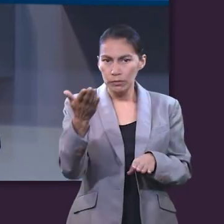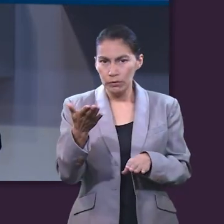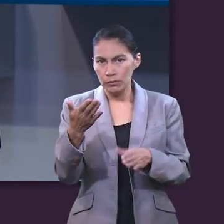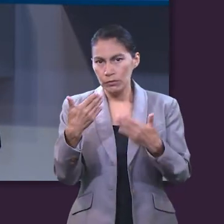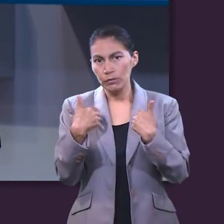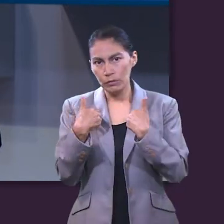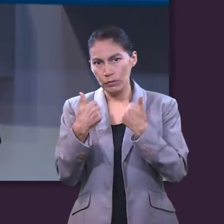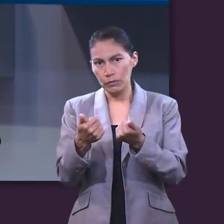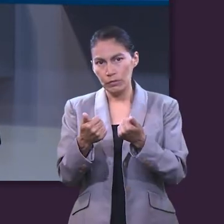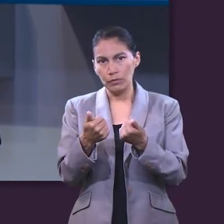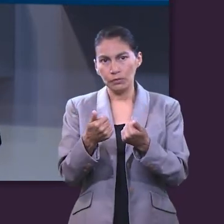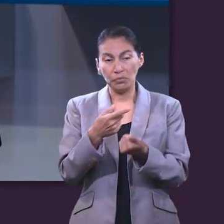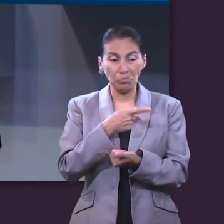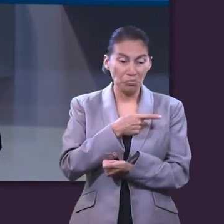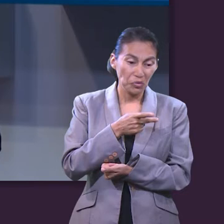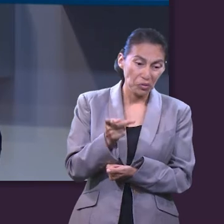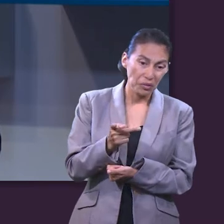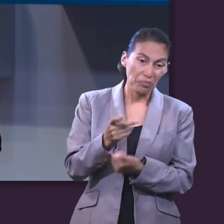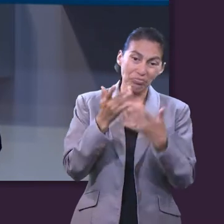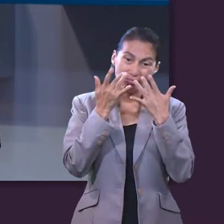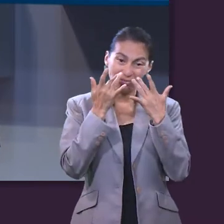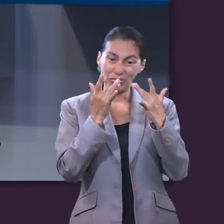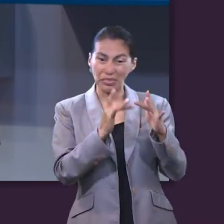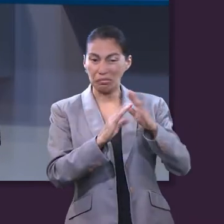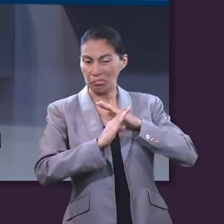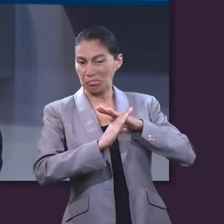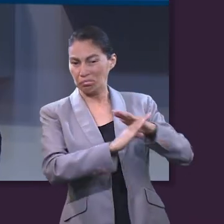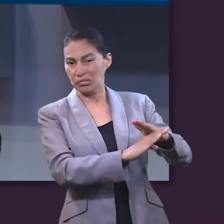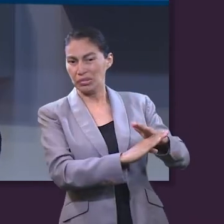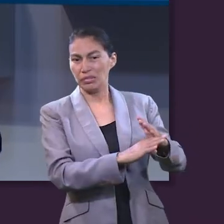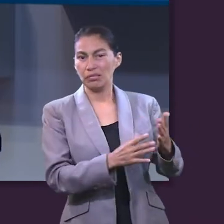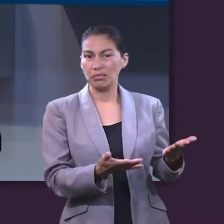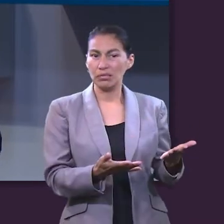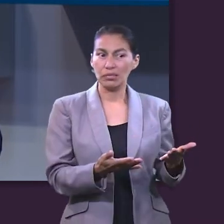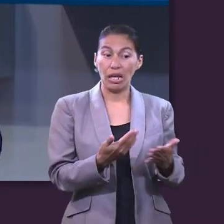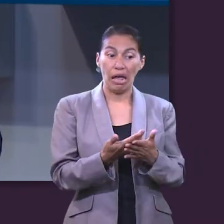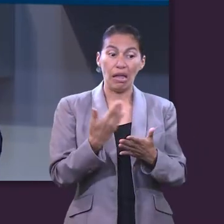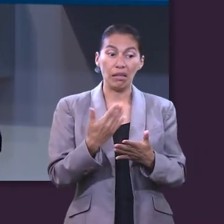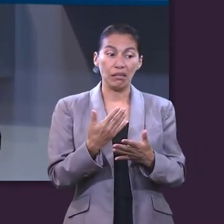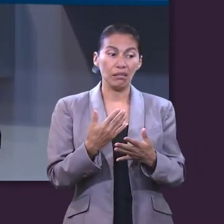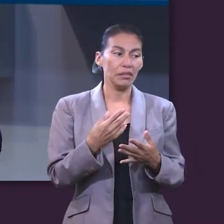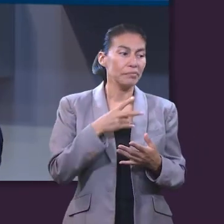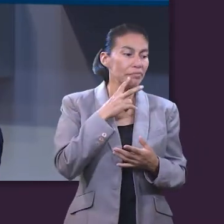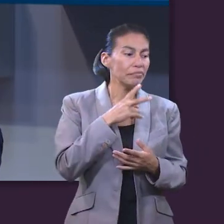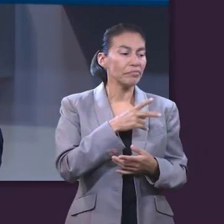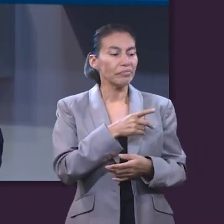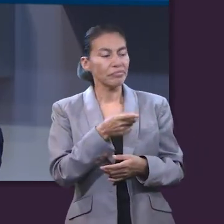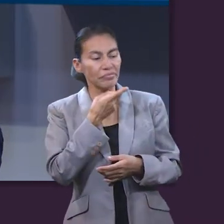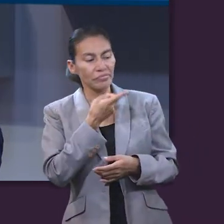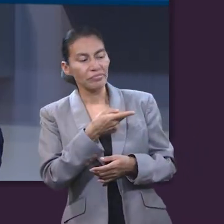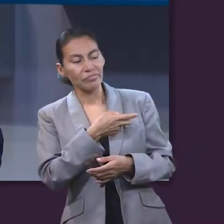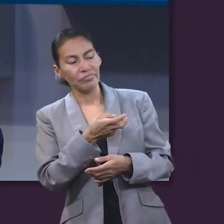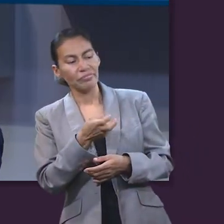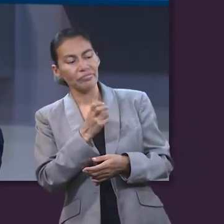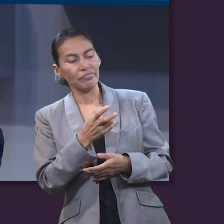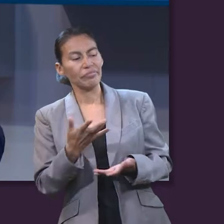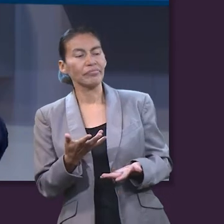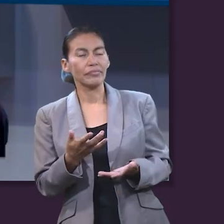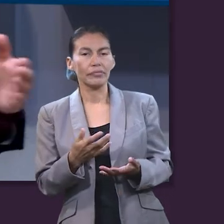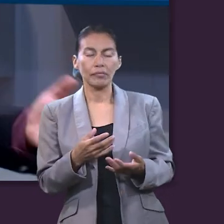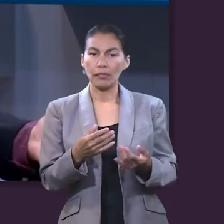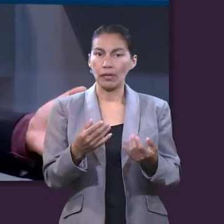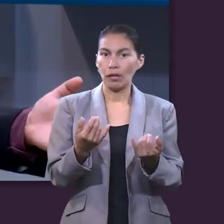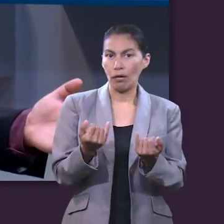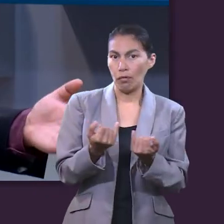la que seguramente muchos nos podríamos identificar. La pobreza, el rechazo, el rechazo, prejuicio, que son asuntos que